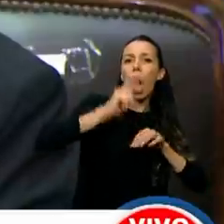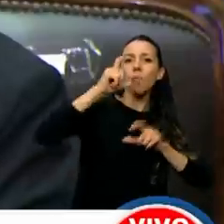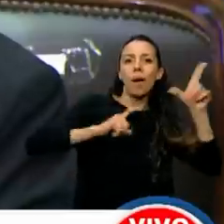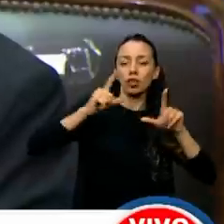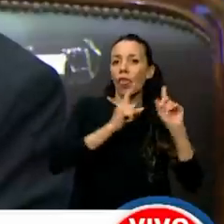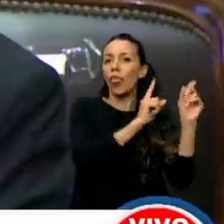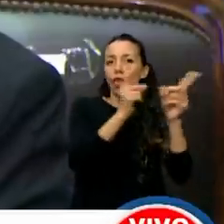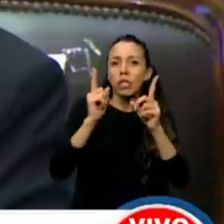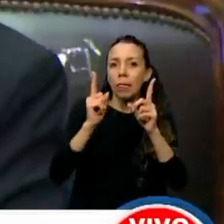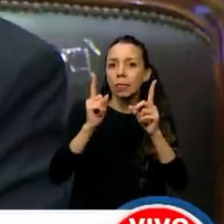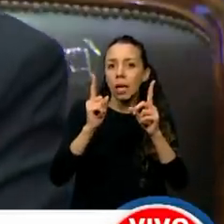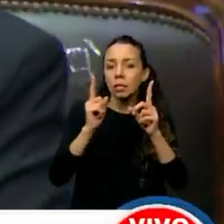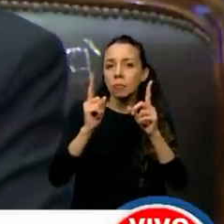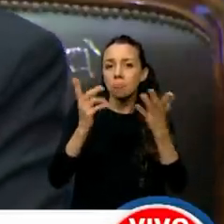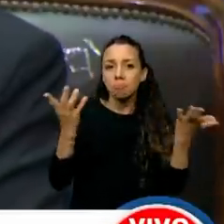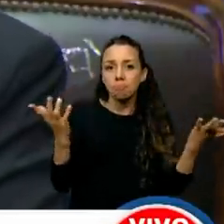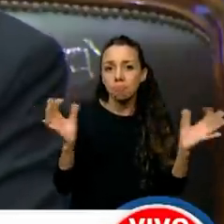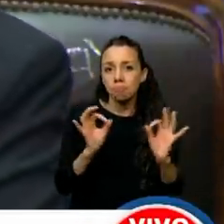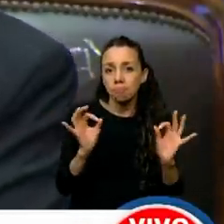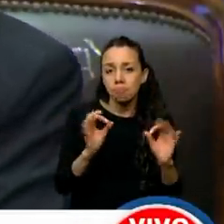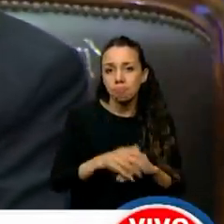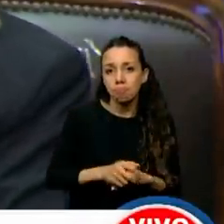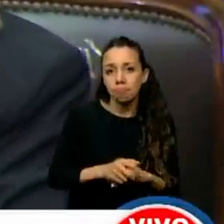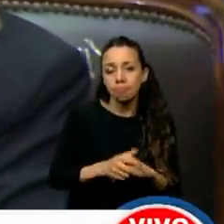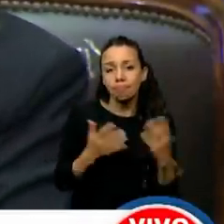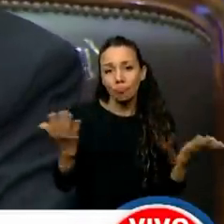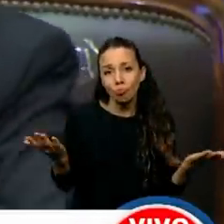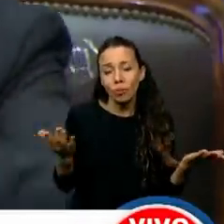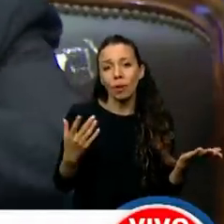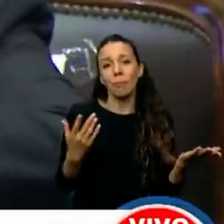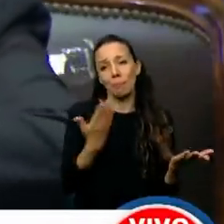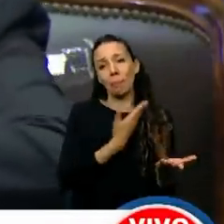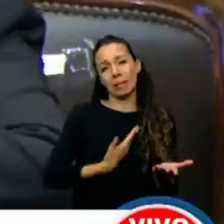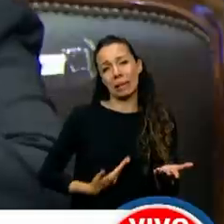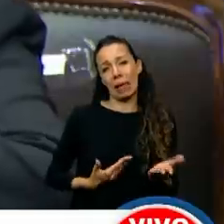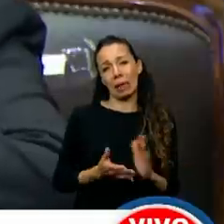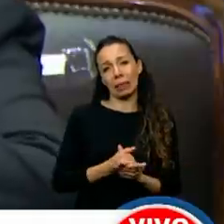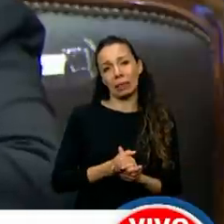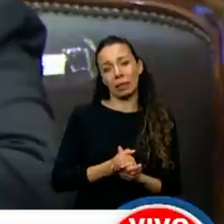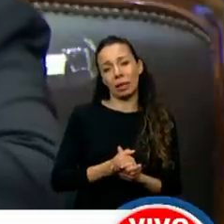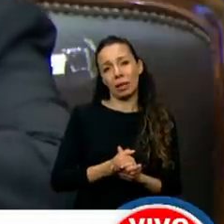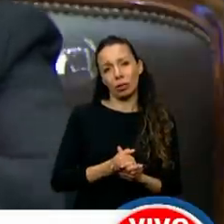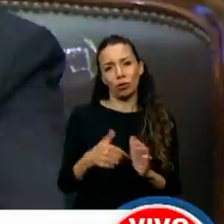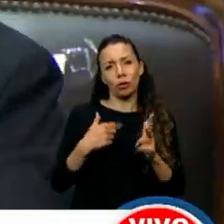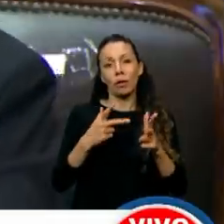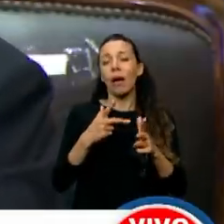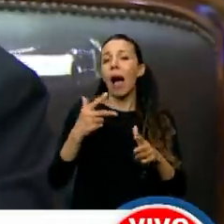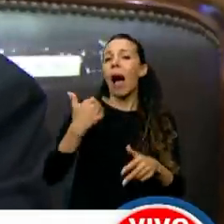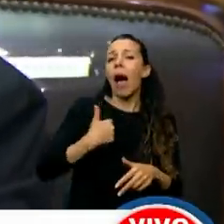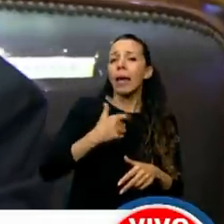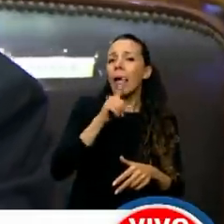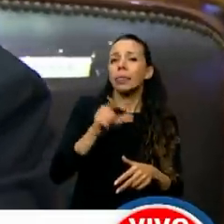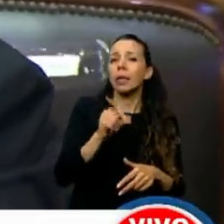universidades señor presidente el desarrollo de nuestro país necesita una